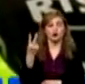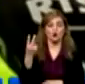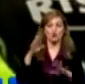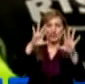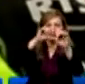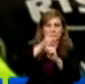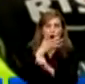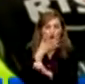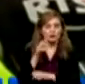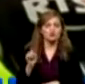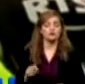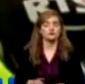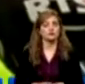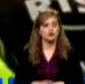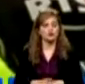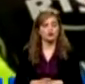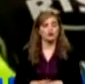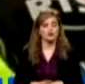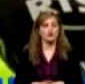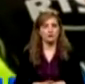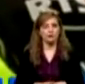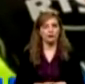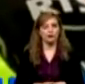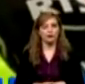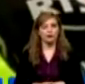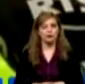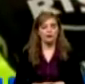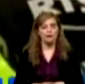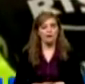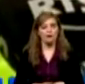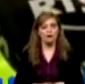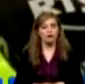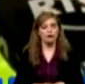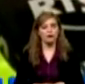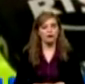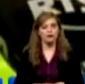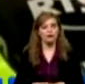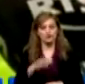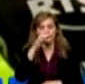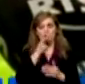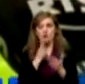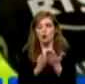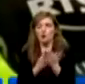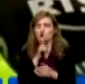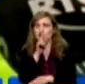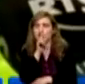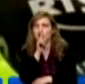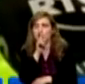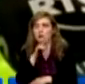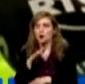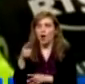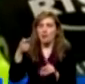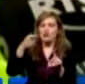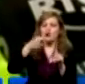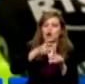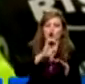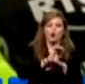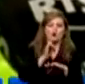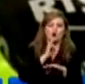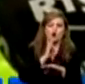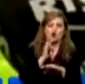secuestró buscó las alternativas de no dejar muchas evidencias con relación a vuelos directos